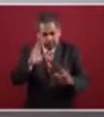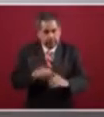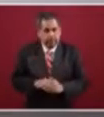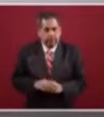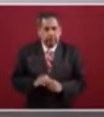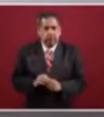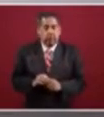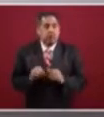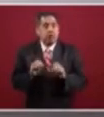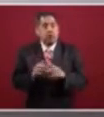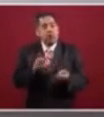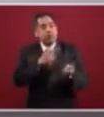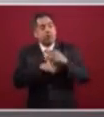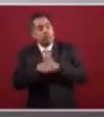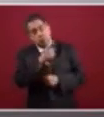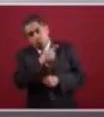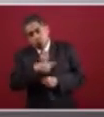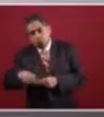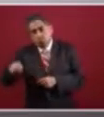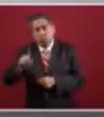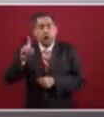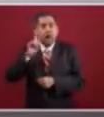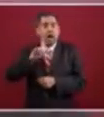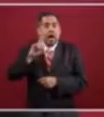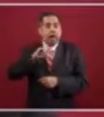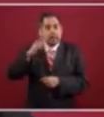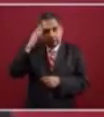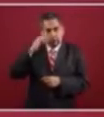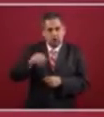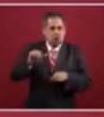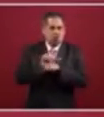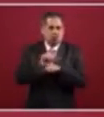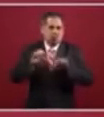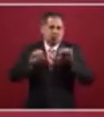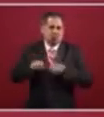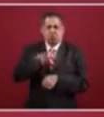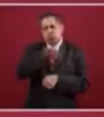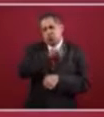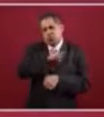de repente persona señor un carro elegante